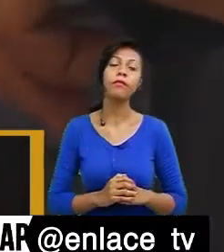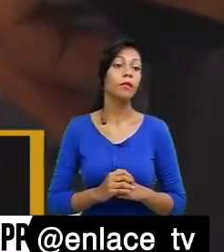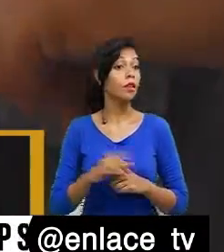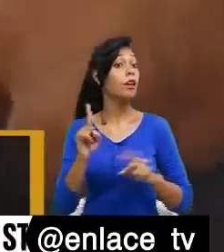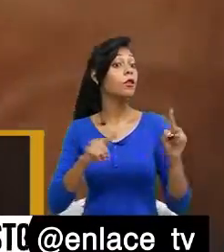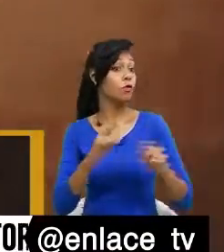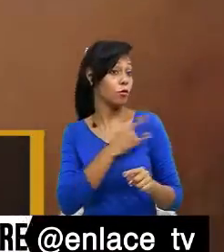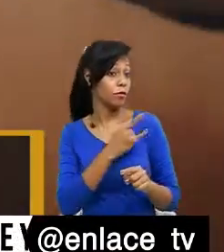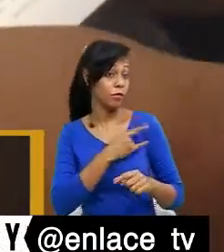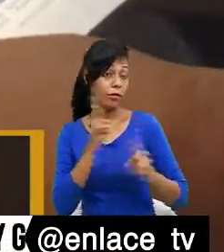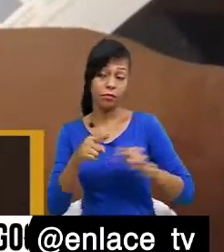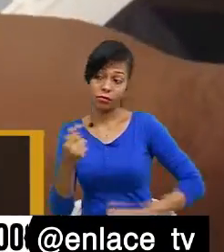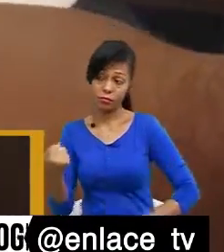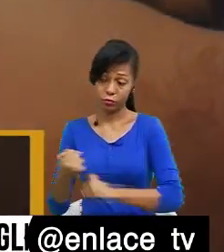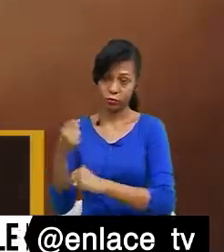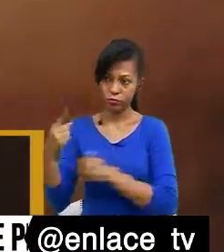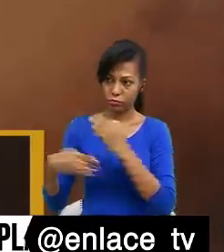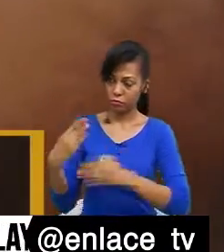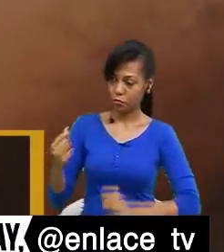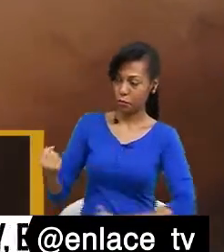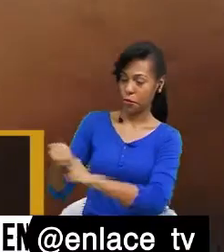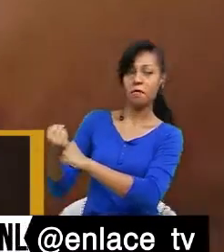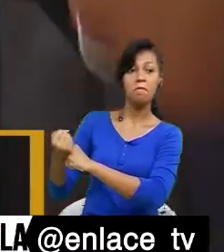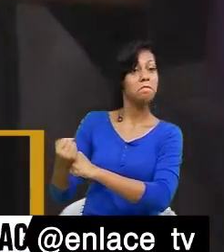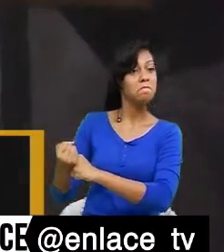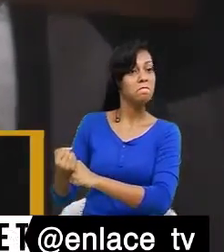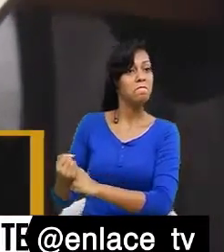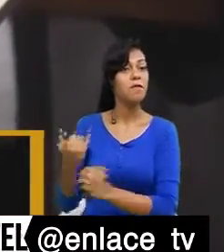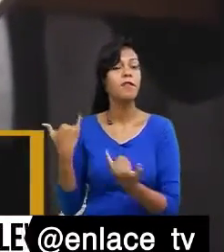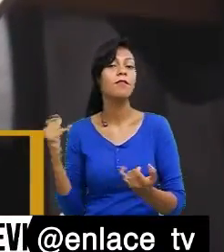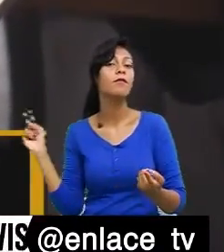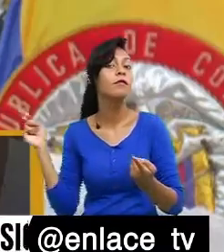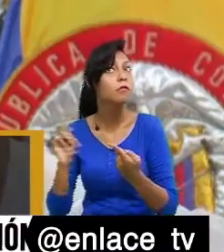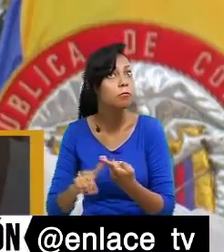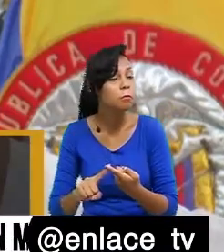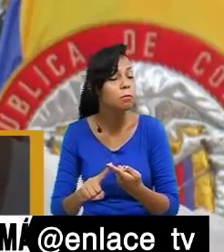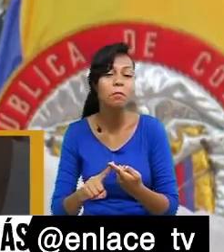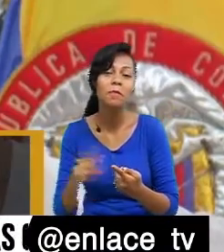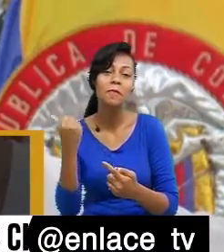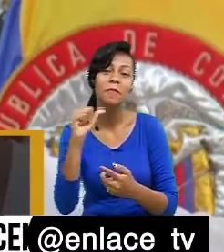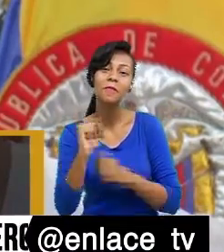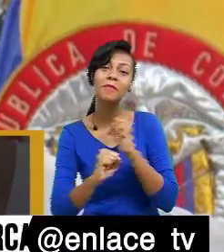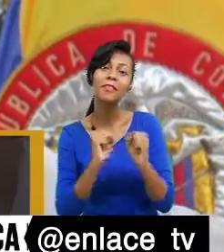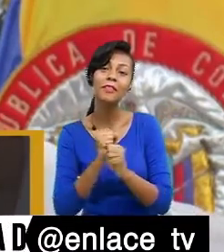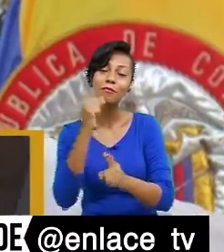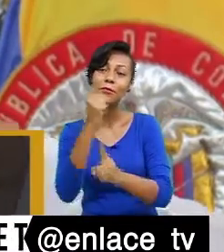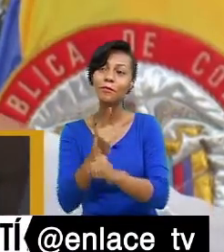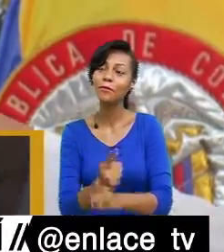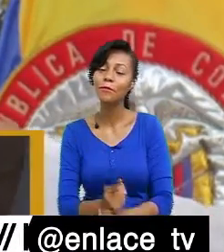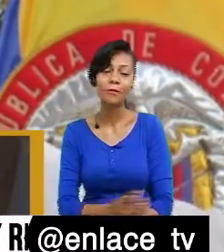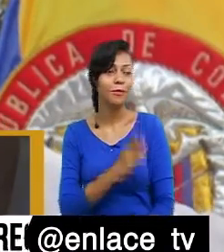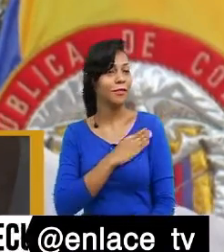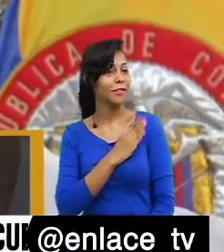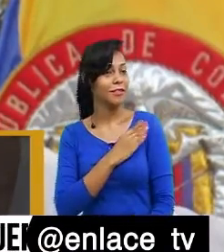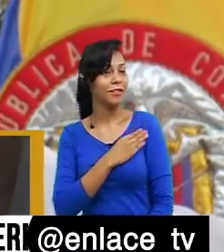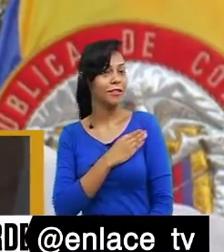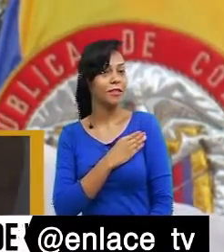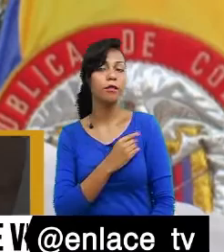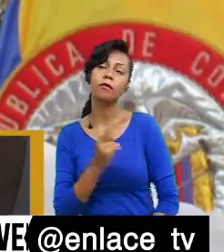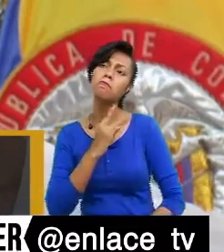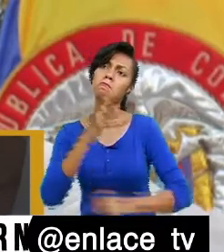bueno, hoy ya estamos cumpliendo 10 años de avanzar en este proceso de gestión y producción de conocimiento y de